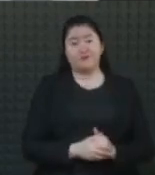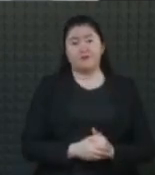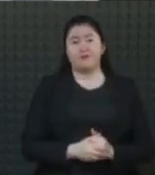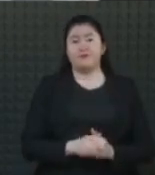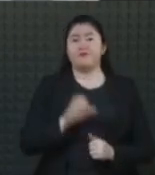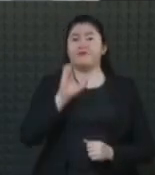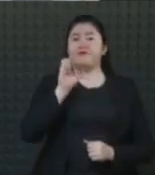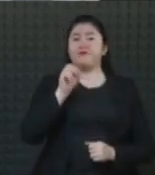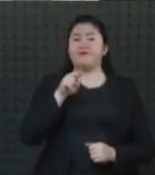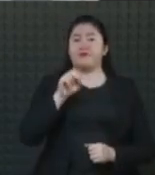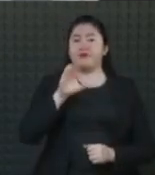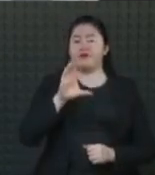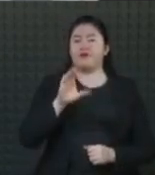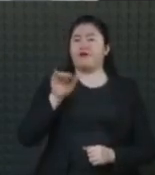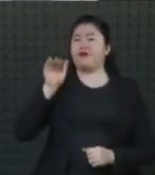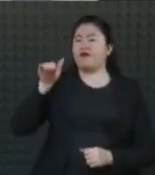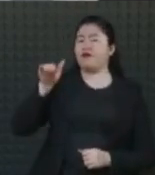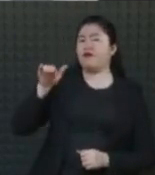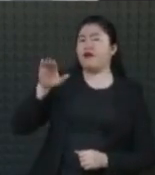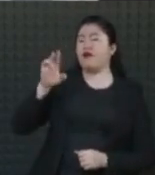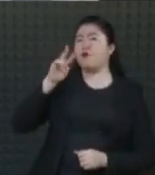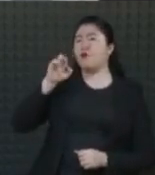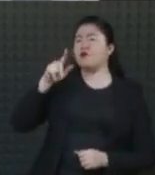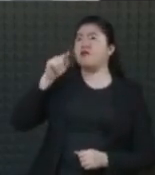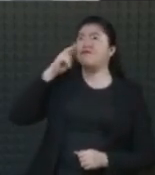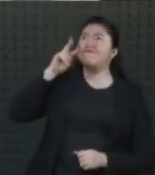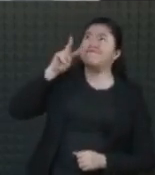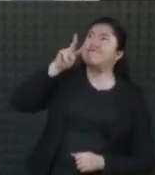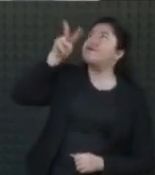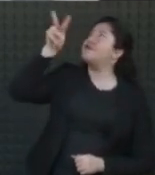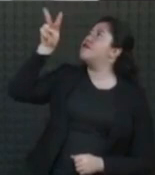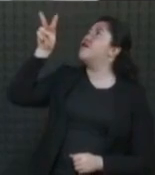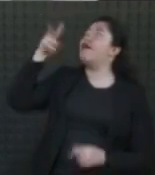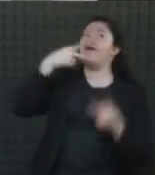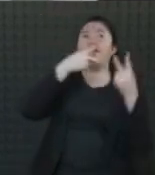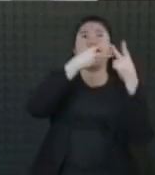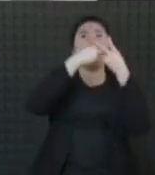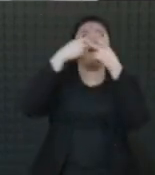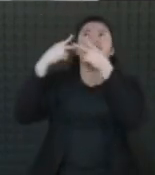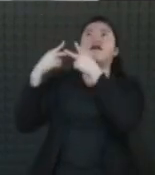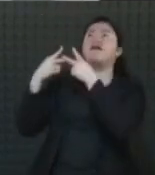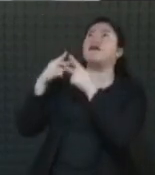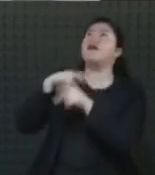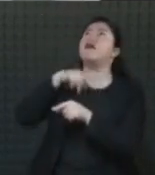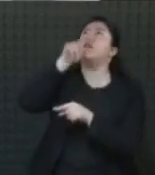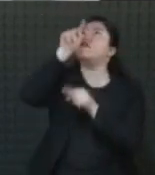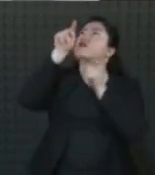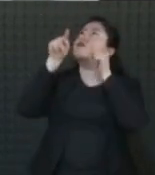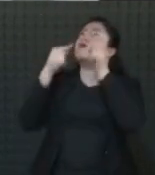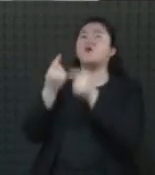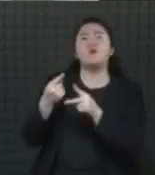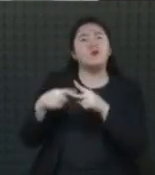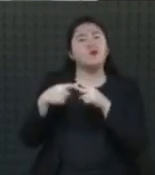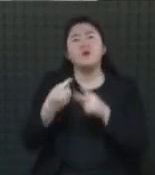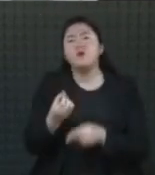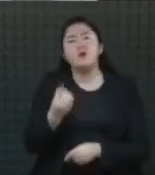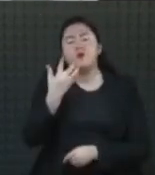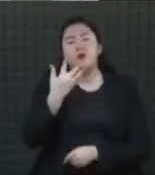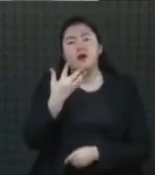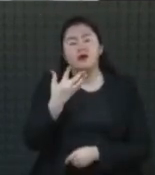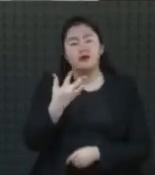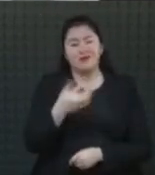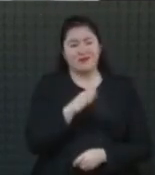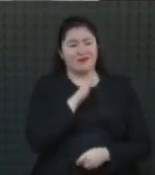Canek habló a Gui, mira el cielo, cuenta las estrellas, no se pueden contar. Canek volvió a